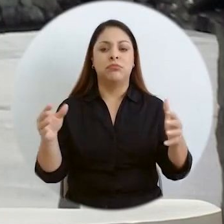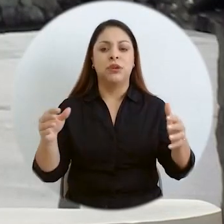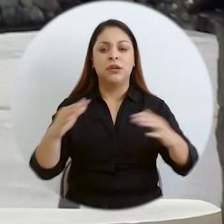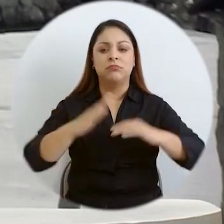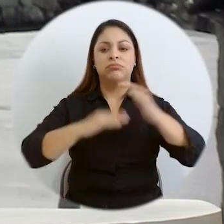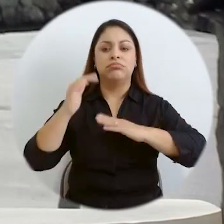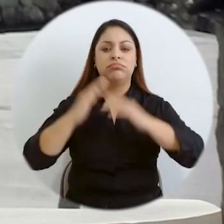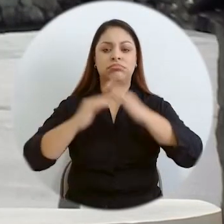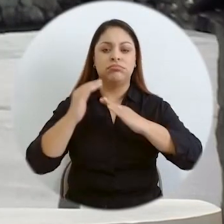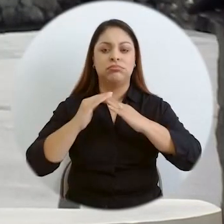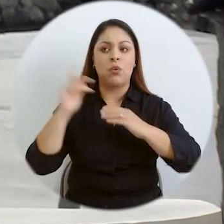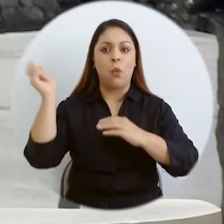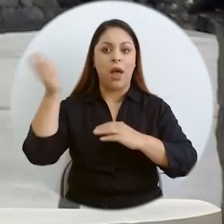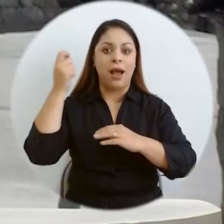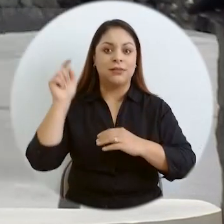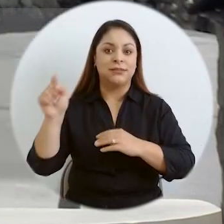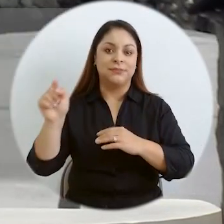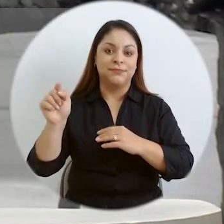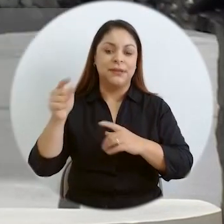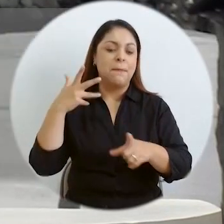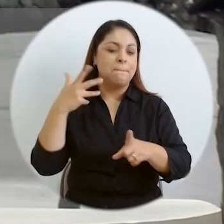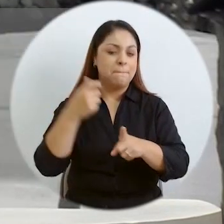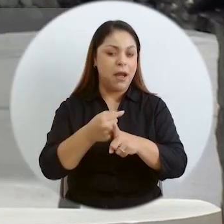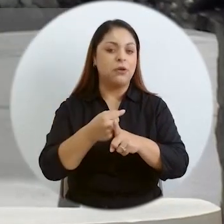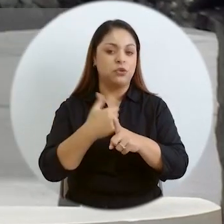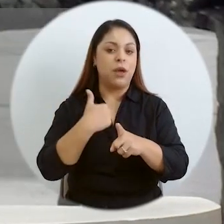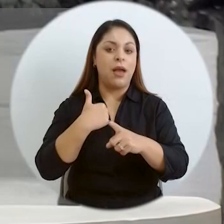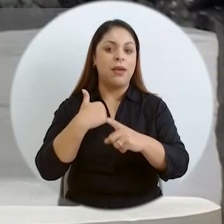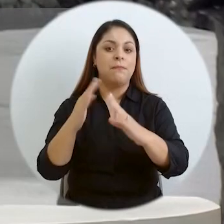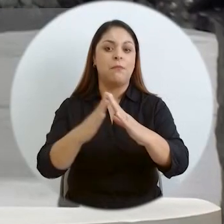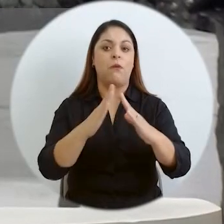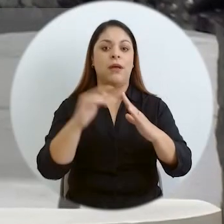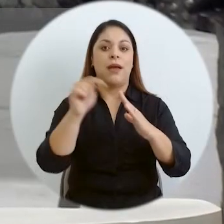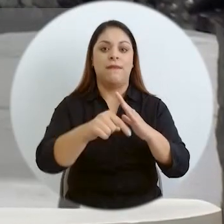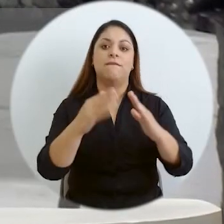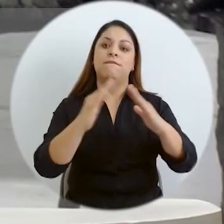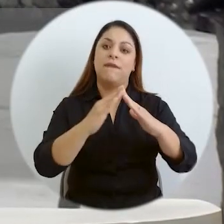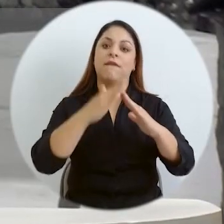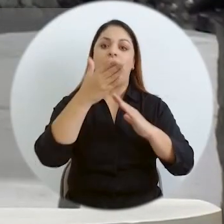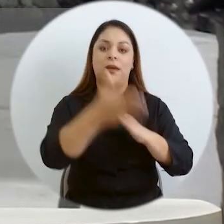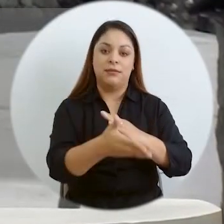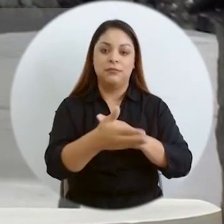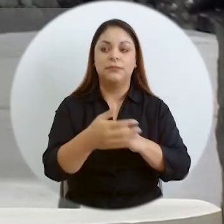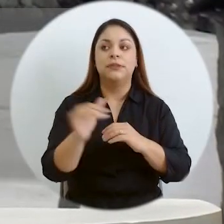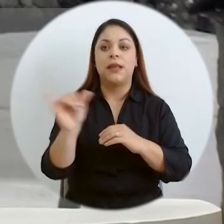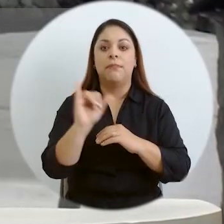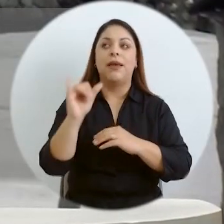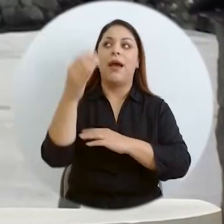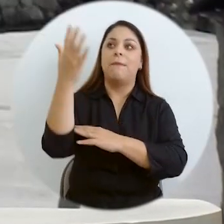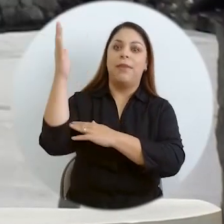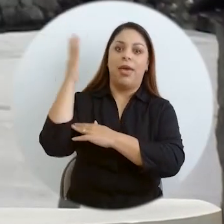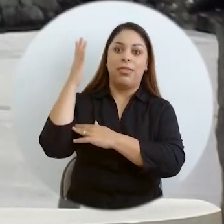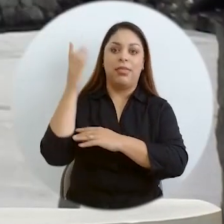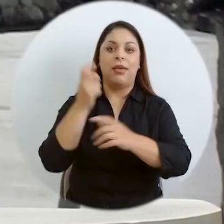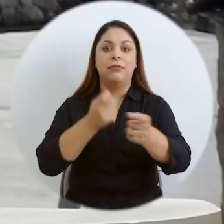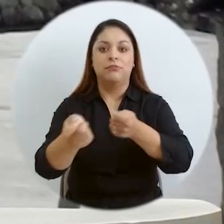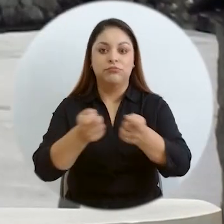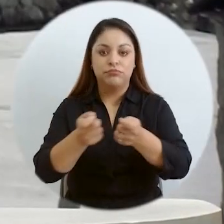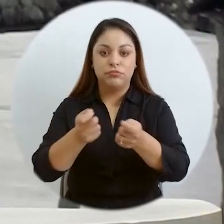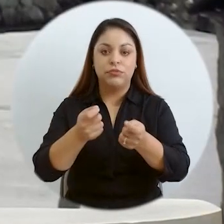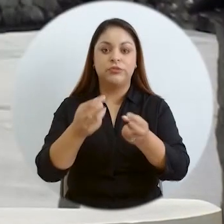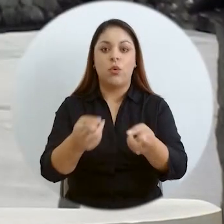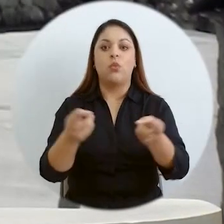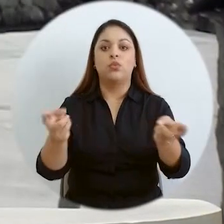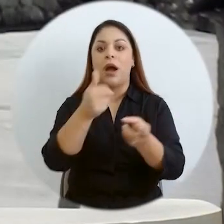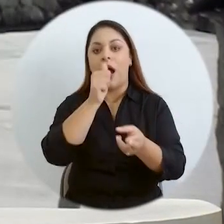y el impacto que esto está teniendo en las poblaciones nativas y en el ambiente, en la gestión de los recursos. Porque, como